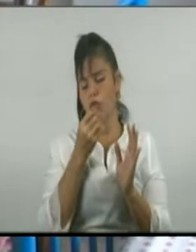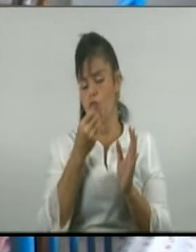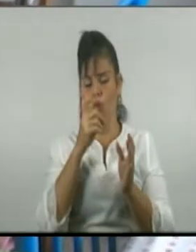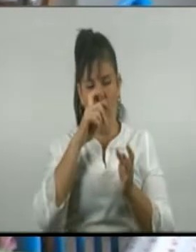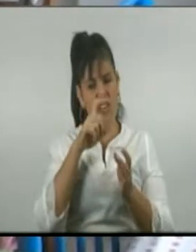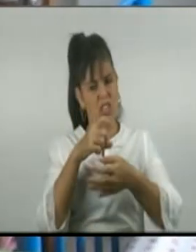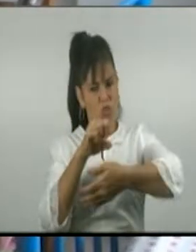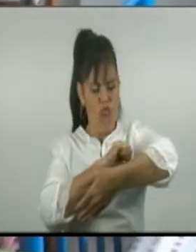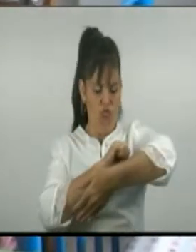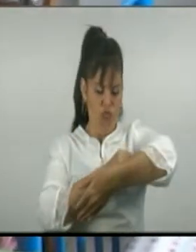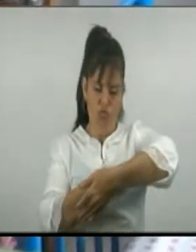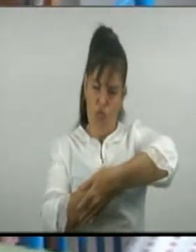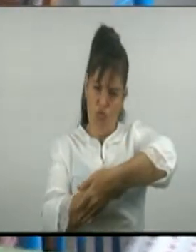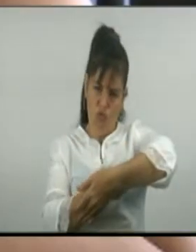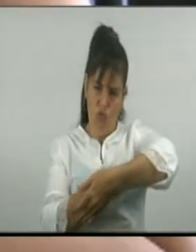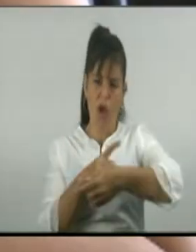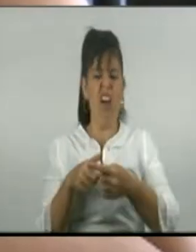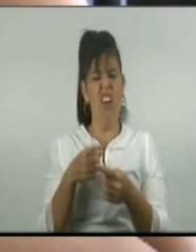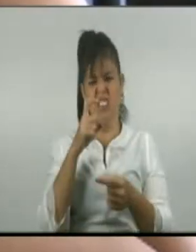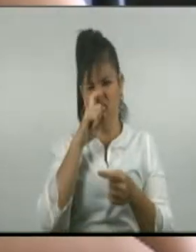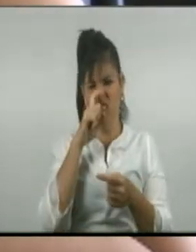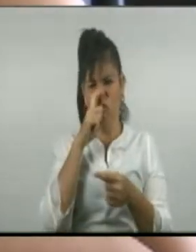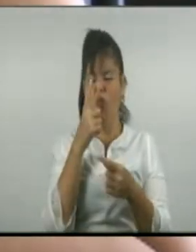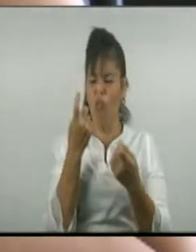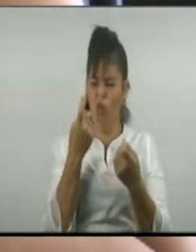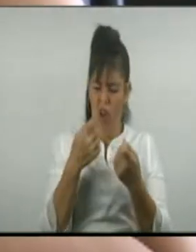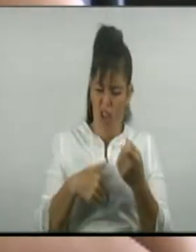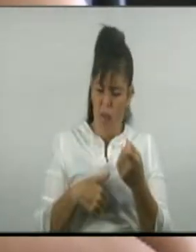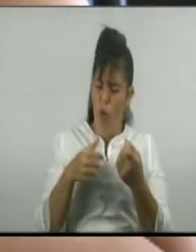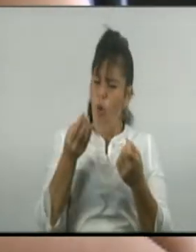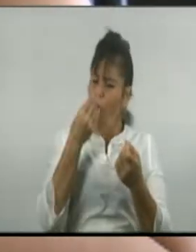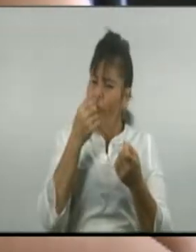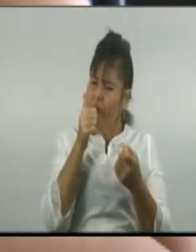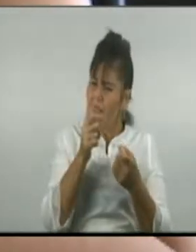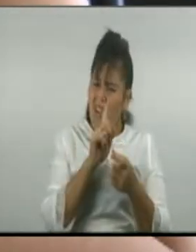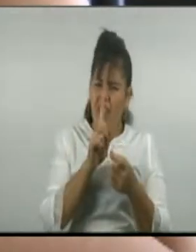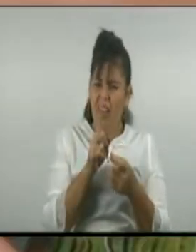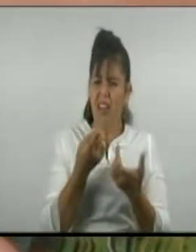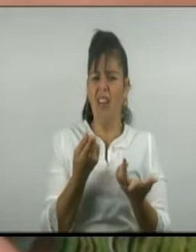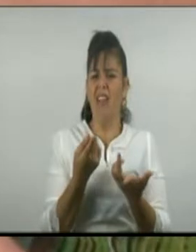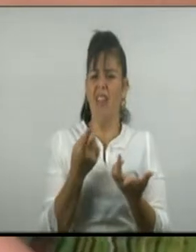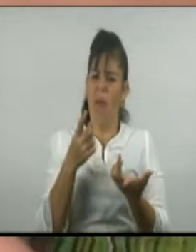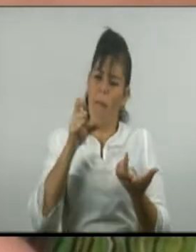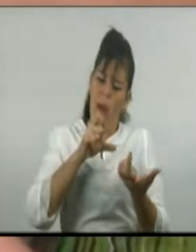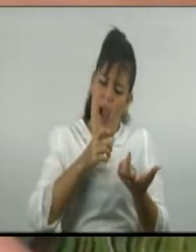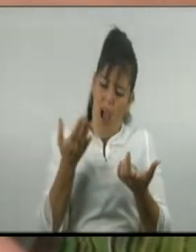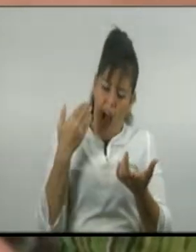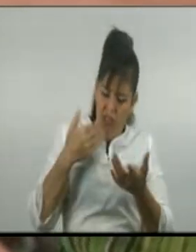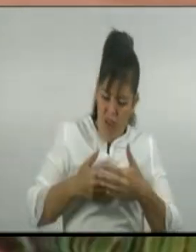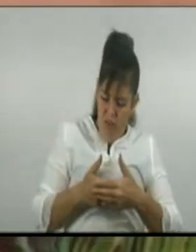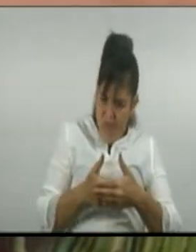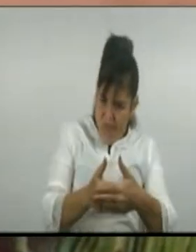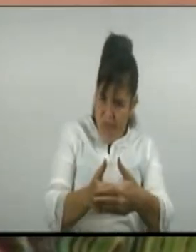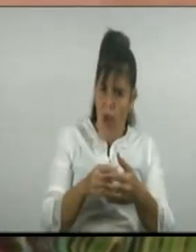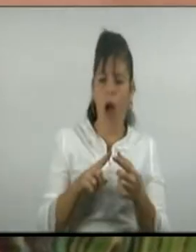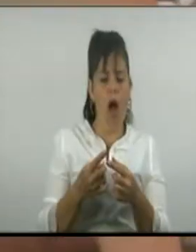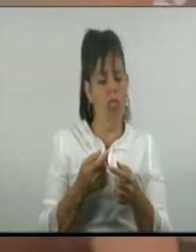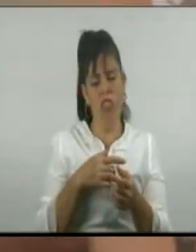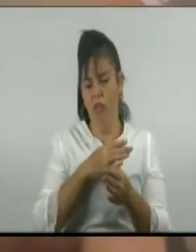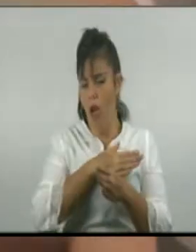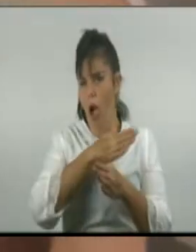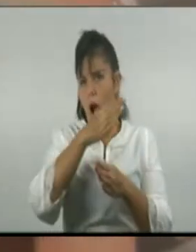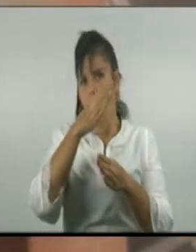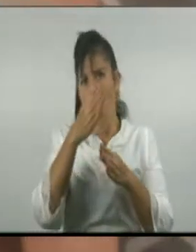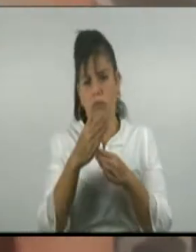malnutridos necesitan que se les preste especial atención tanto al principio de su recuperación como a largo plazo